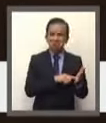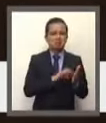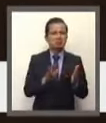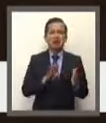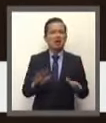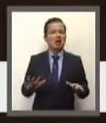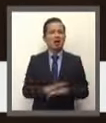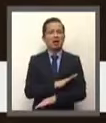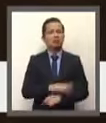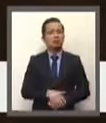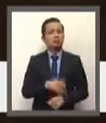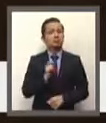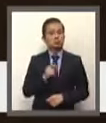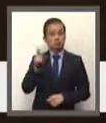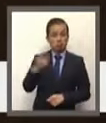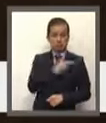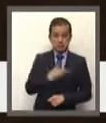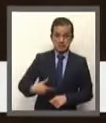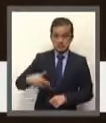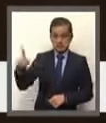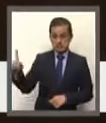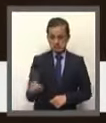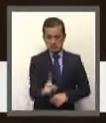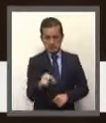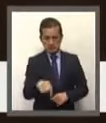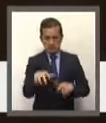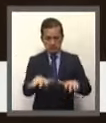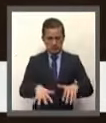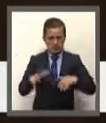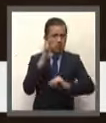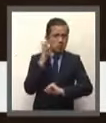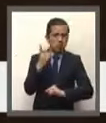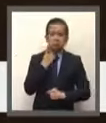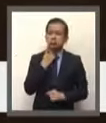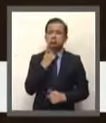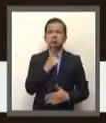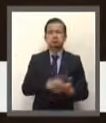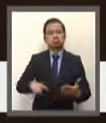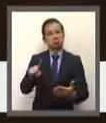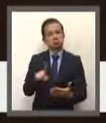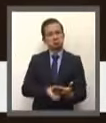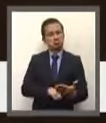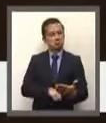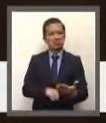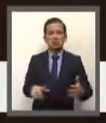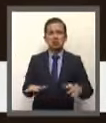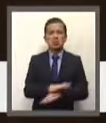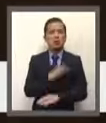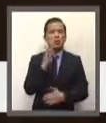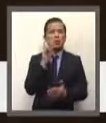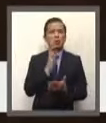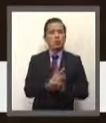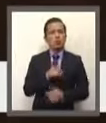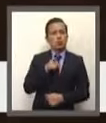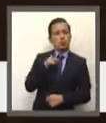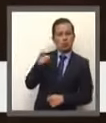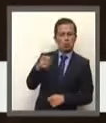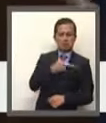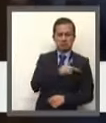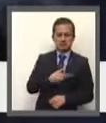del presidente en el Congreso de la Unión y se sustituyó el mensaje del titular del